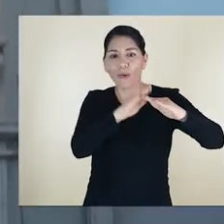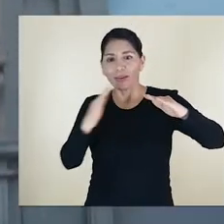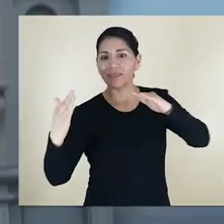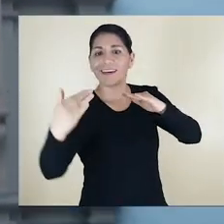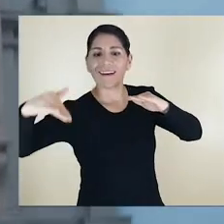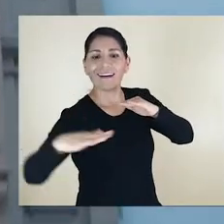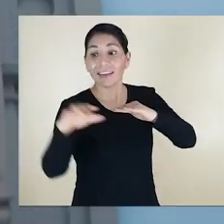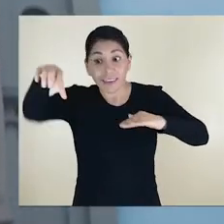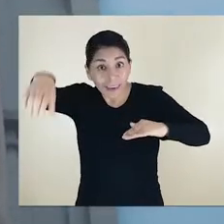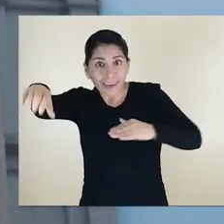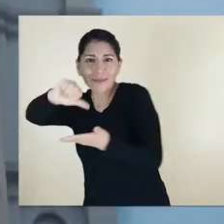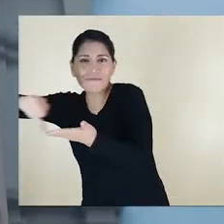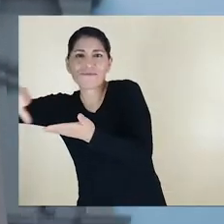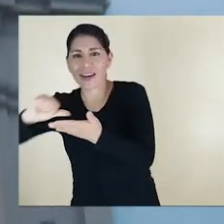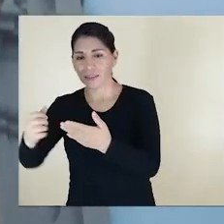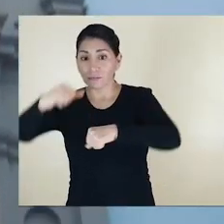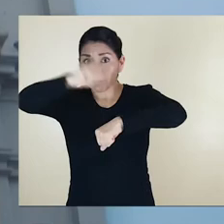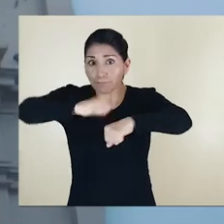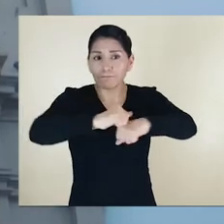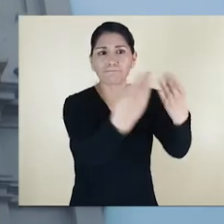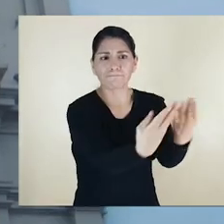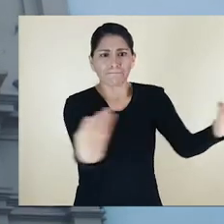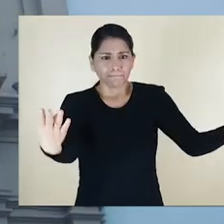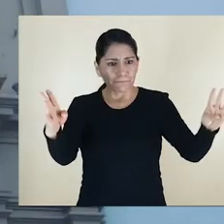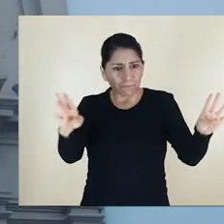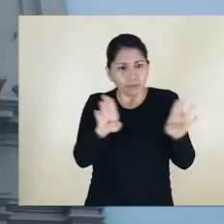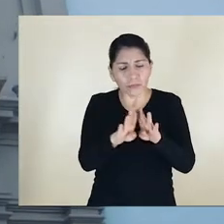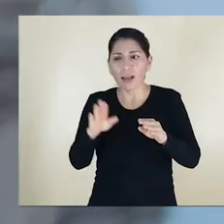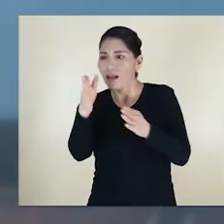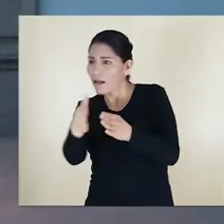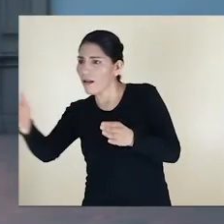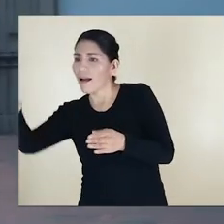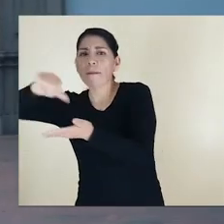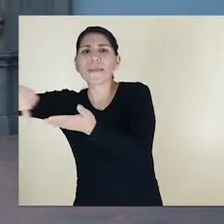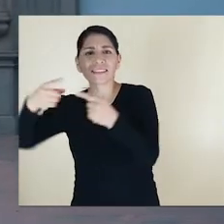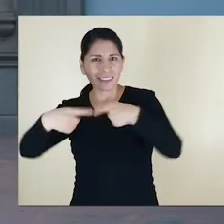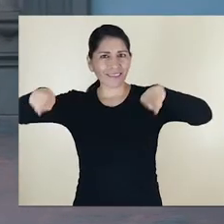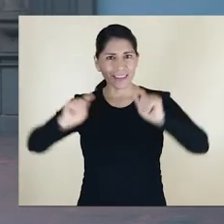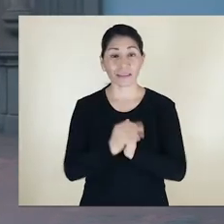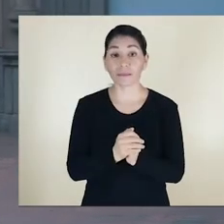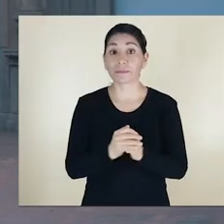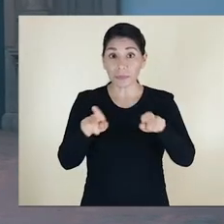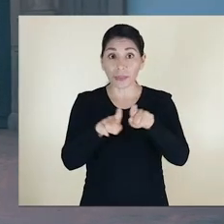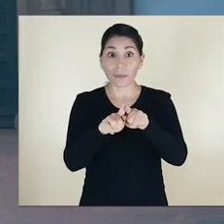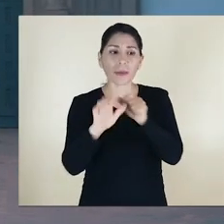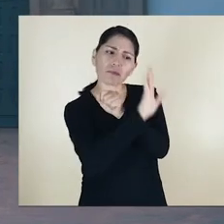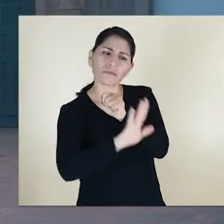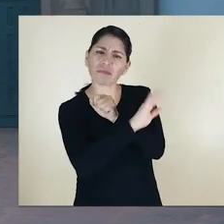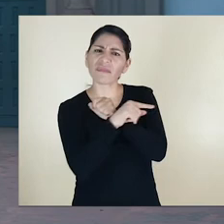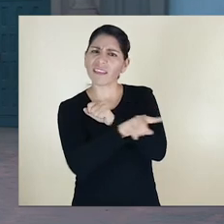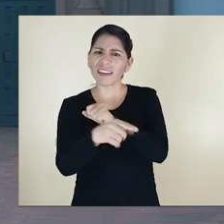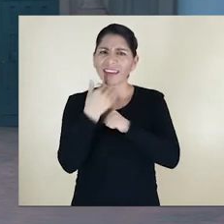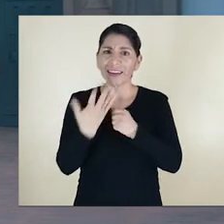cuyo ingreso es lateral. Este atrio, hundido, estaba rodeado por un muro o pretil que la diferenciaba precisamente de la